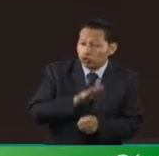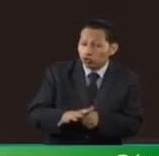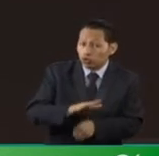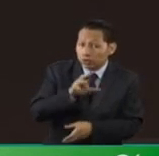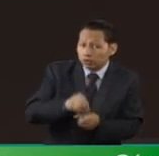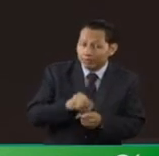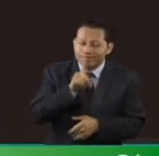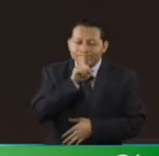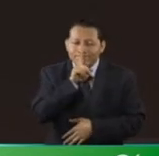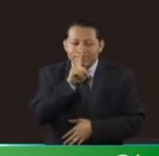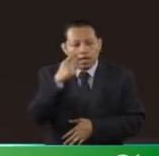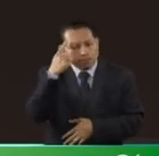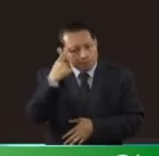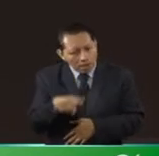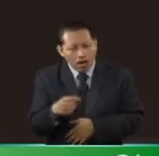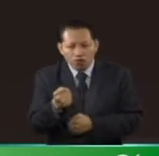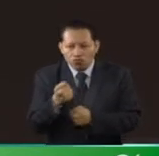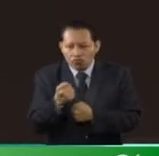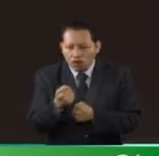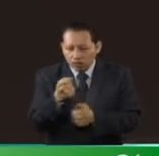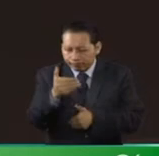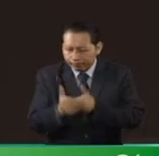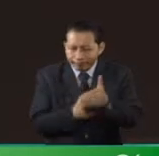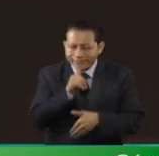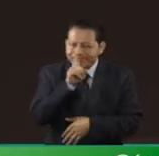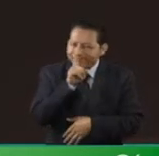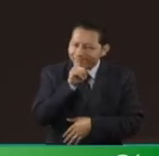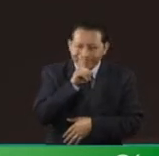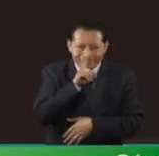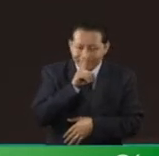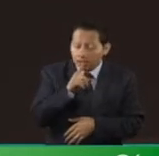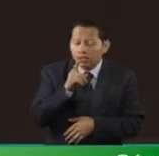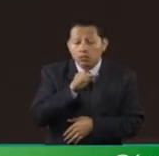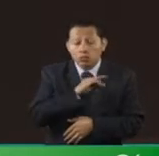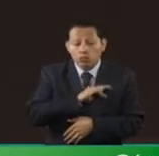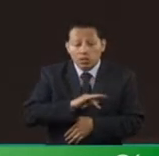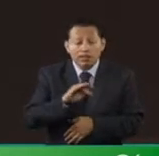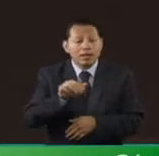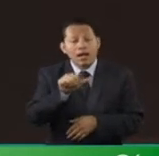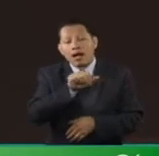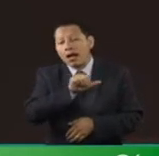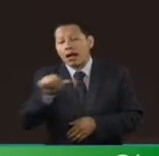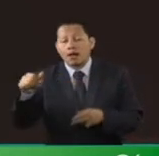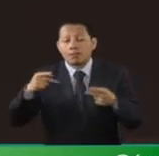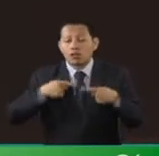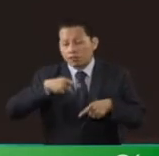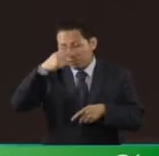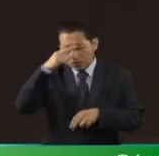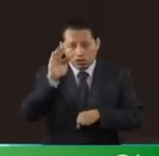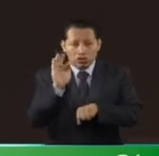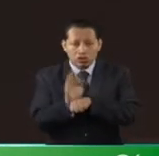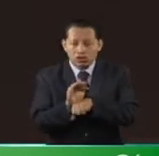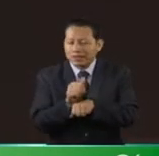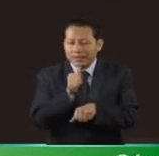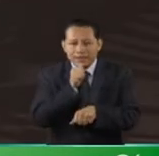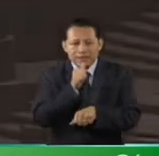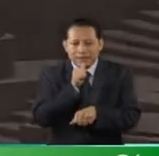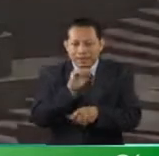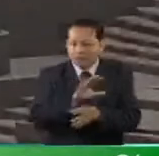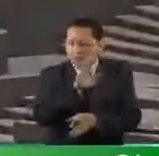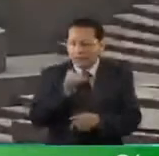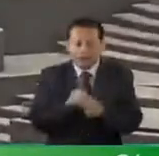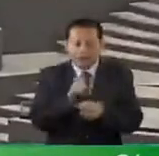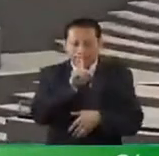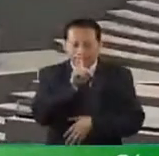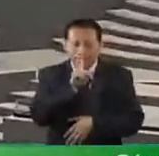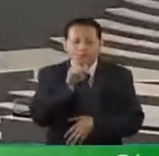mismas para explotar este potencial y poder resolver la exigencia de los mexicanos y las mexicanas. La